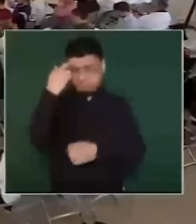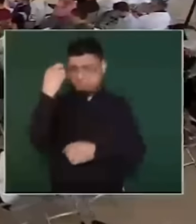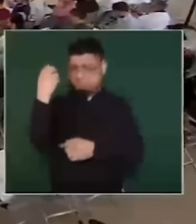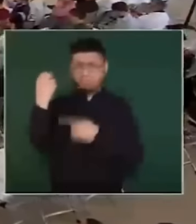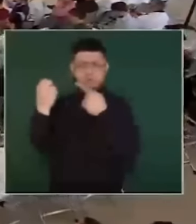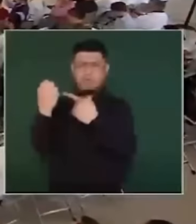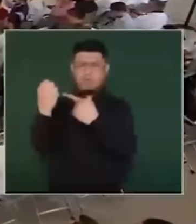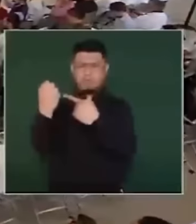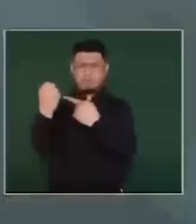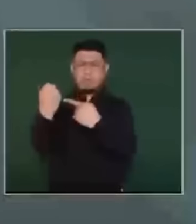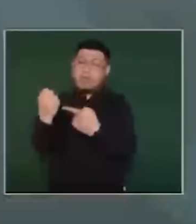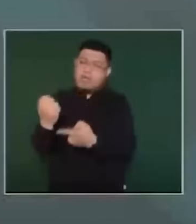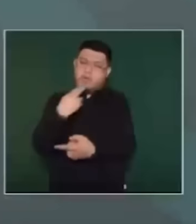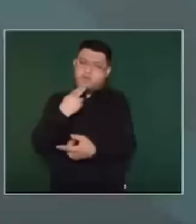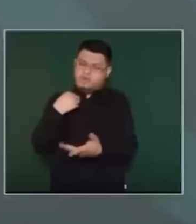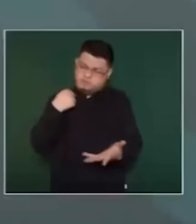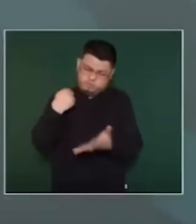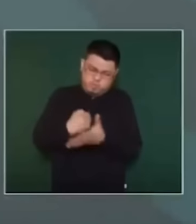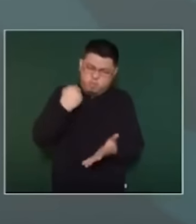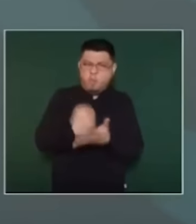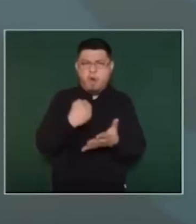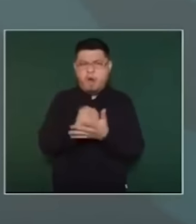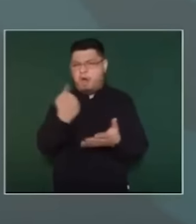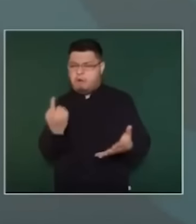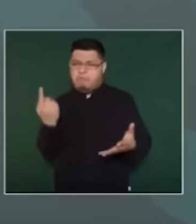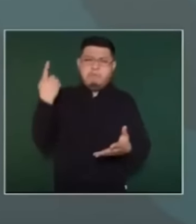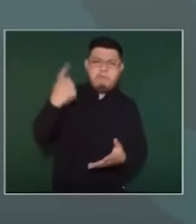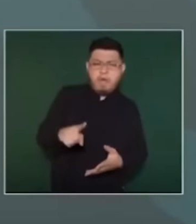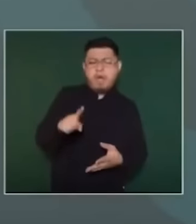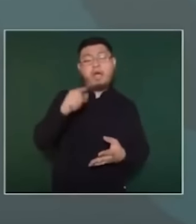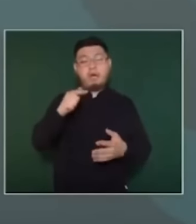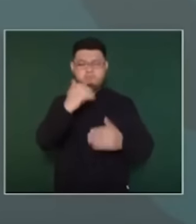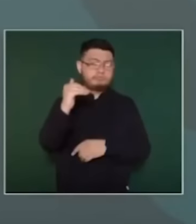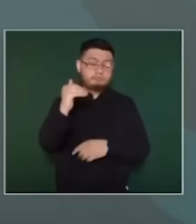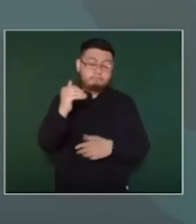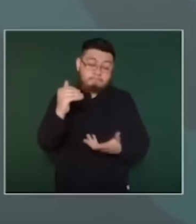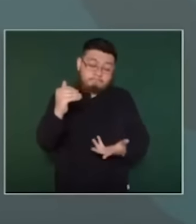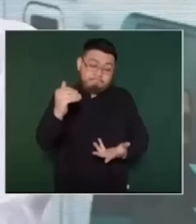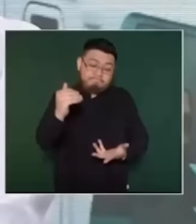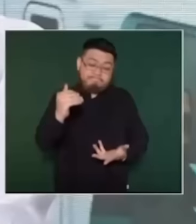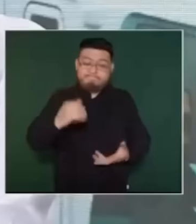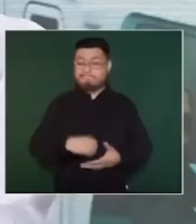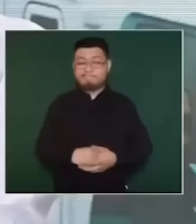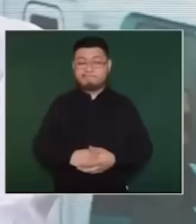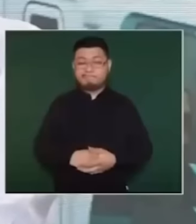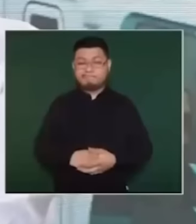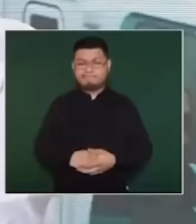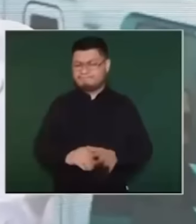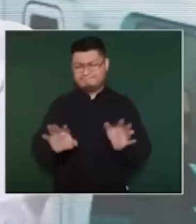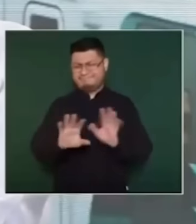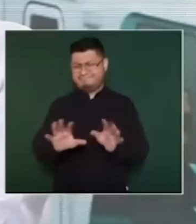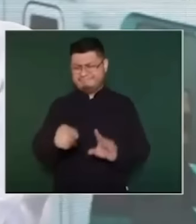suele usar la fuerza para imponerse, la fuerza bruta, y no hay salida.